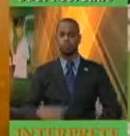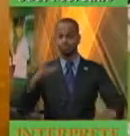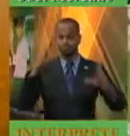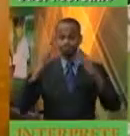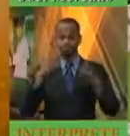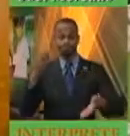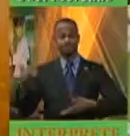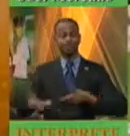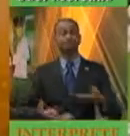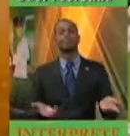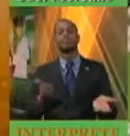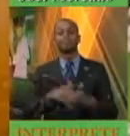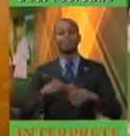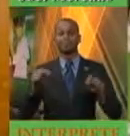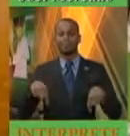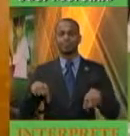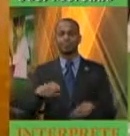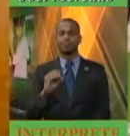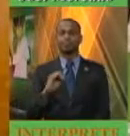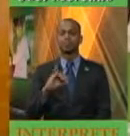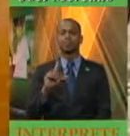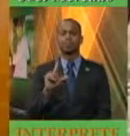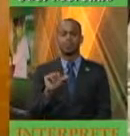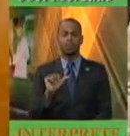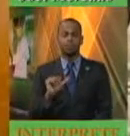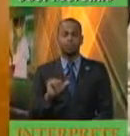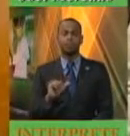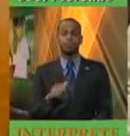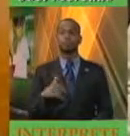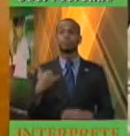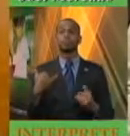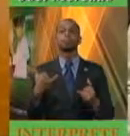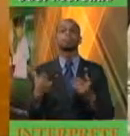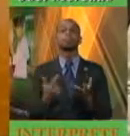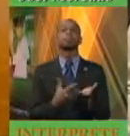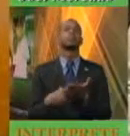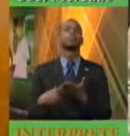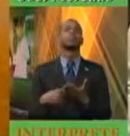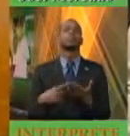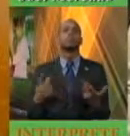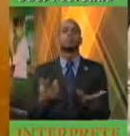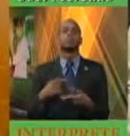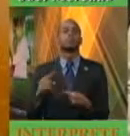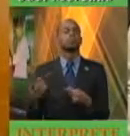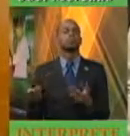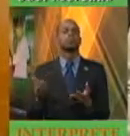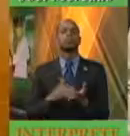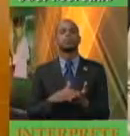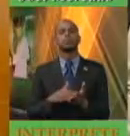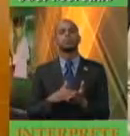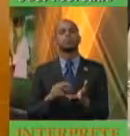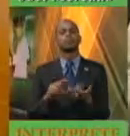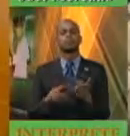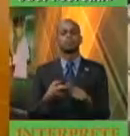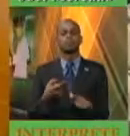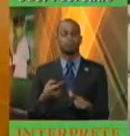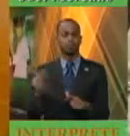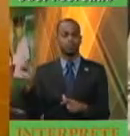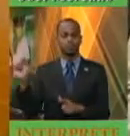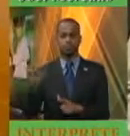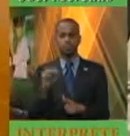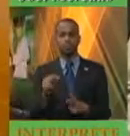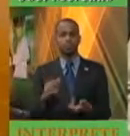Hola, ¿qué tal? Bienvenidos de nuevo aquí a Ojalá y hablemos hoy otra vez con los compañeros y